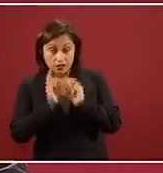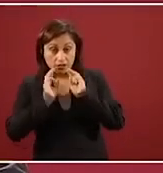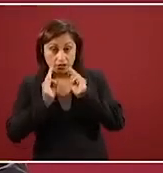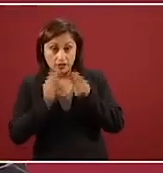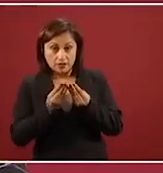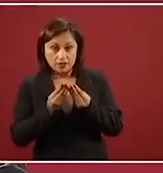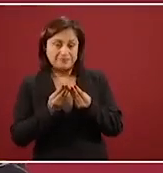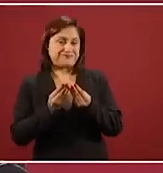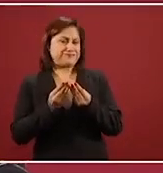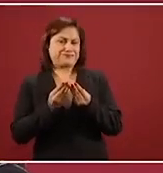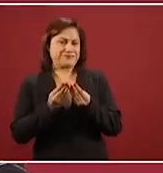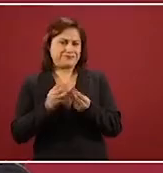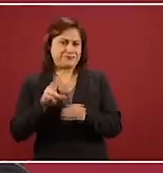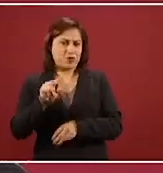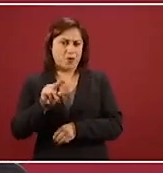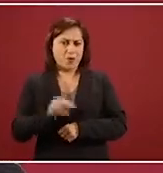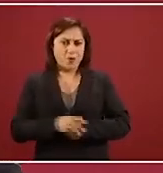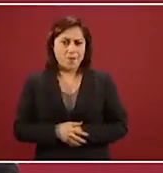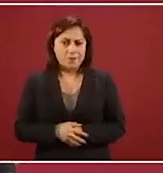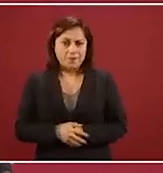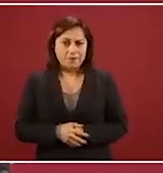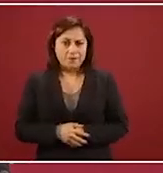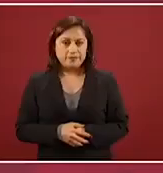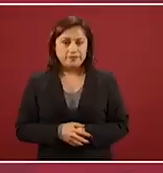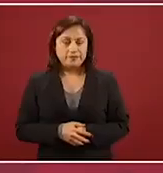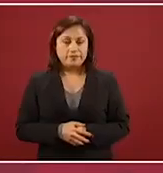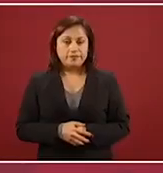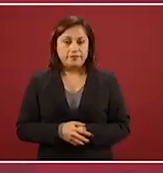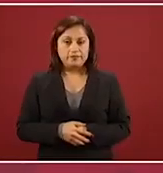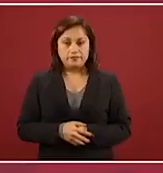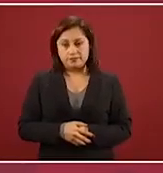bandas. Ahora